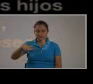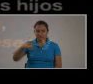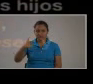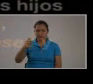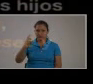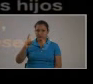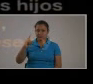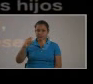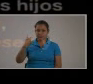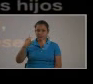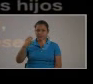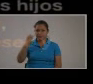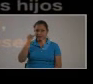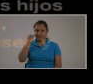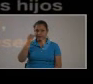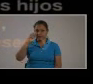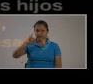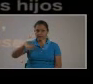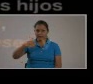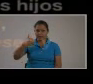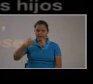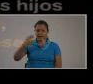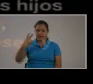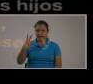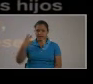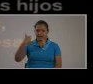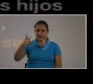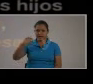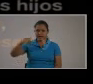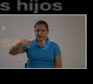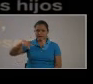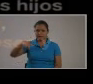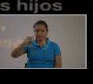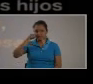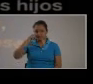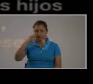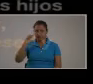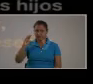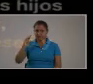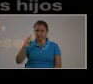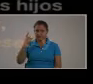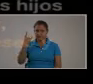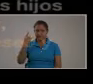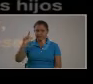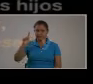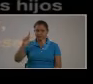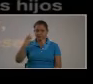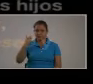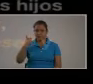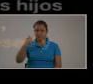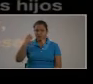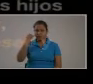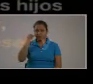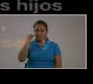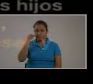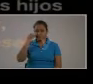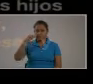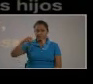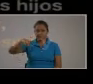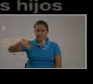¿verdad? No se ve así como que fuera Tiras de panza o algo así, ¿verdad? Pero no, eso es otro nombre, hermano,